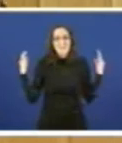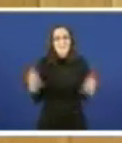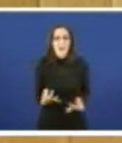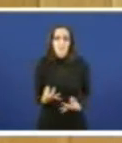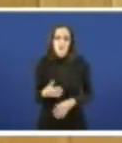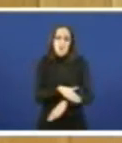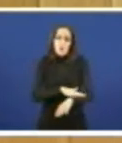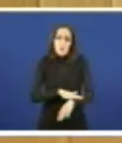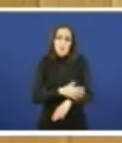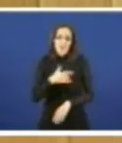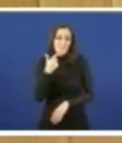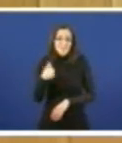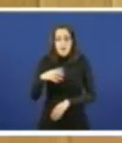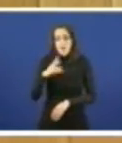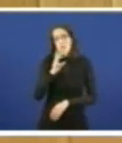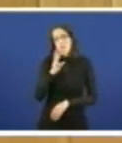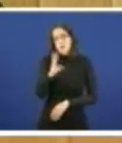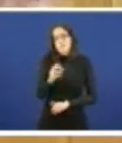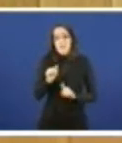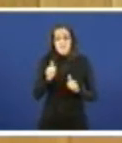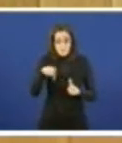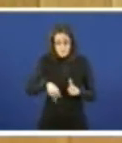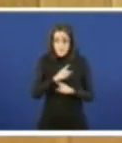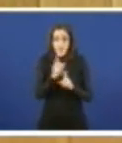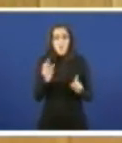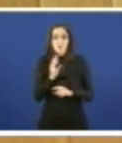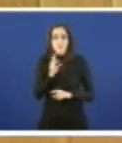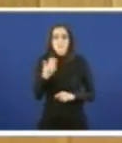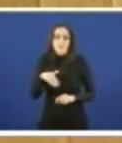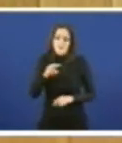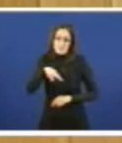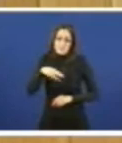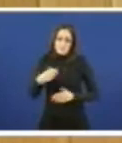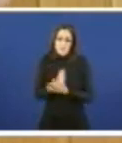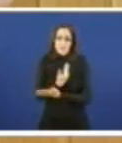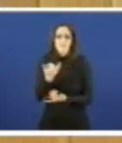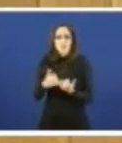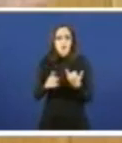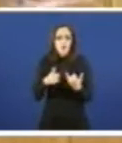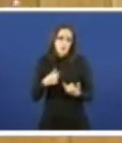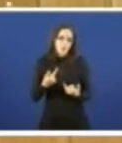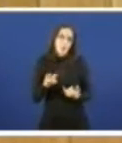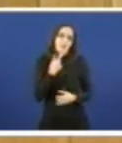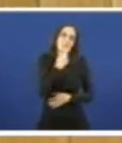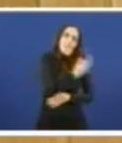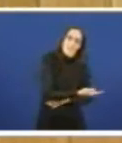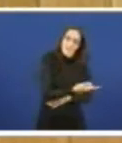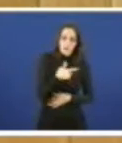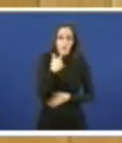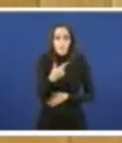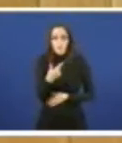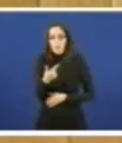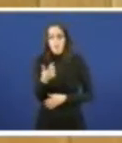instalos 3 meses despois de que se inicie este ano a que se celebren. Temos dúas opcións, ou mala fe